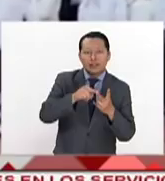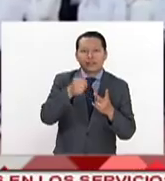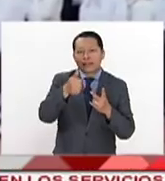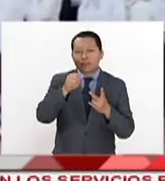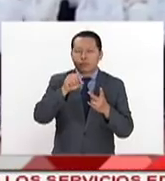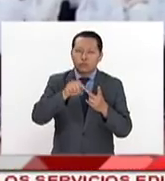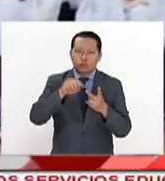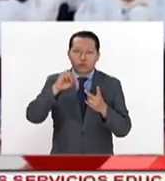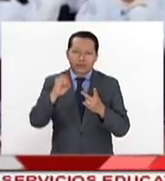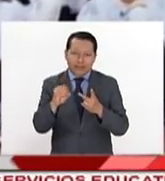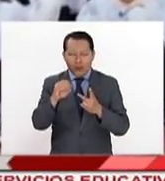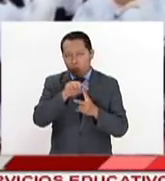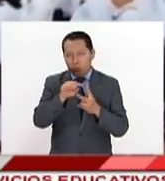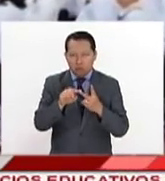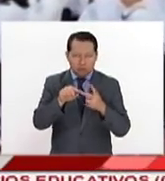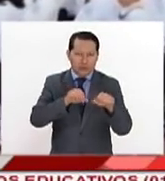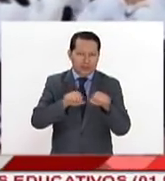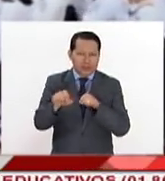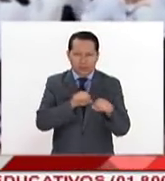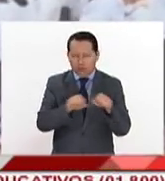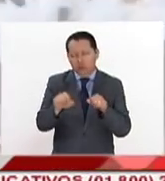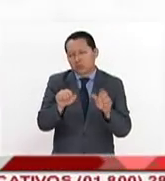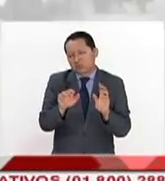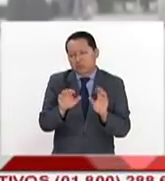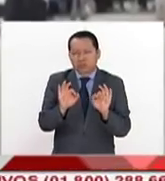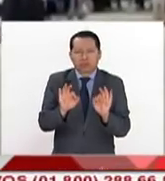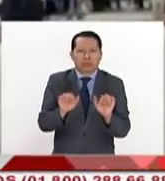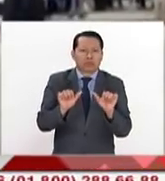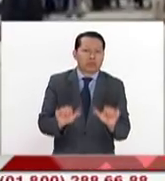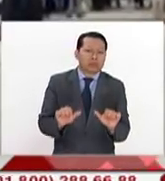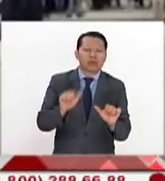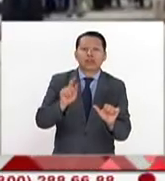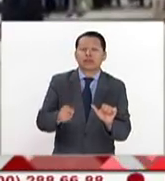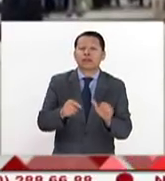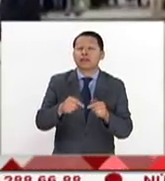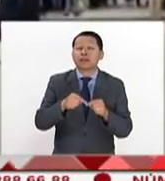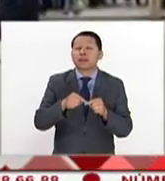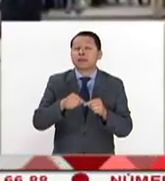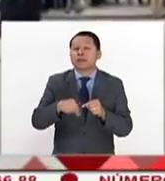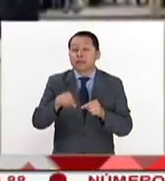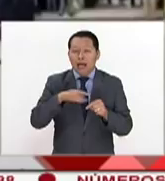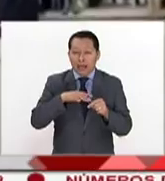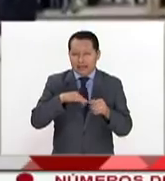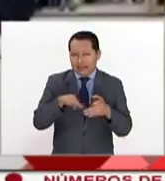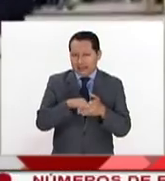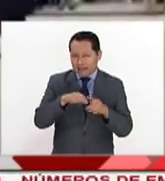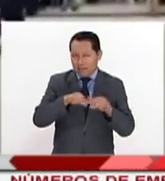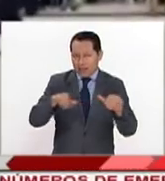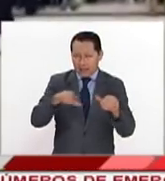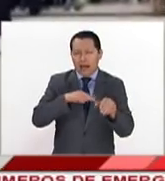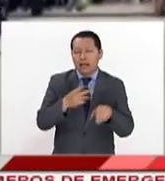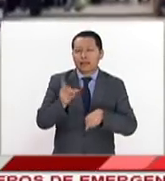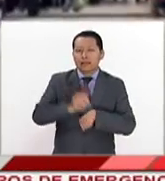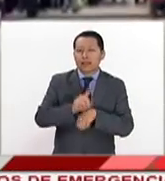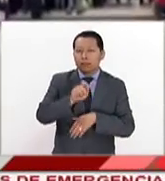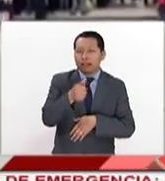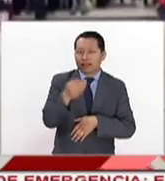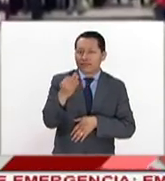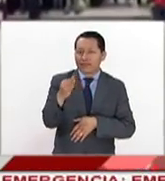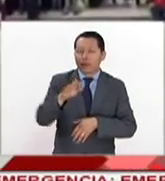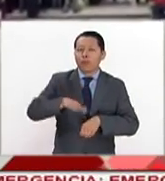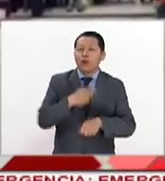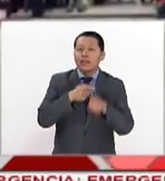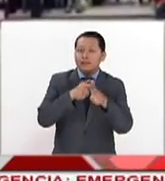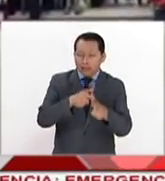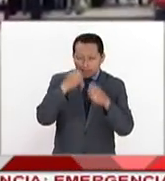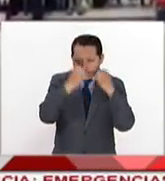6.0 grados. Sin embargo, indicaron que en la zona de la costa las clases se reiniciarán hasta el lunes 26 de febrero, pues continúa